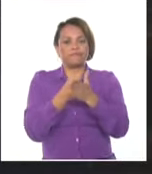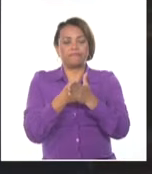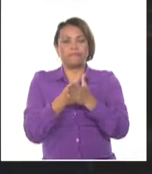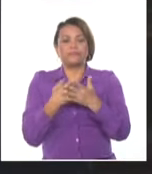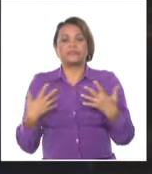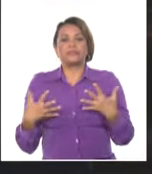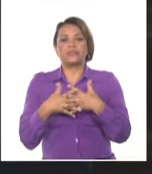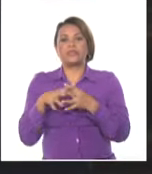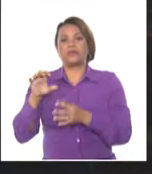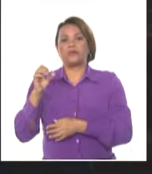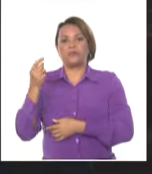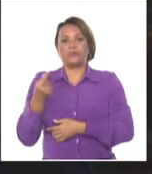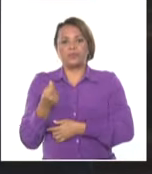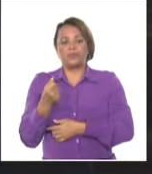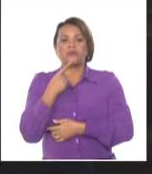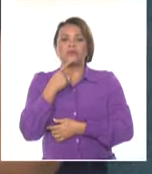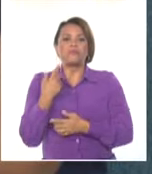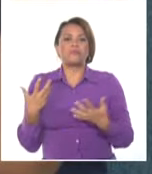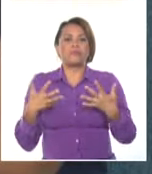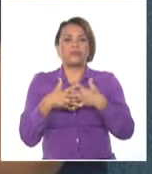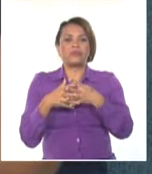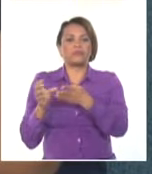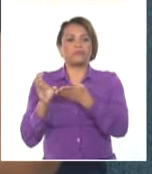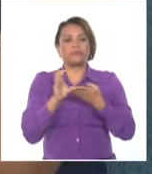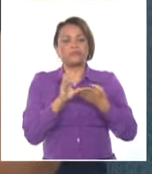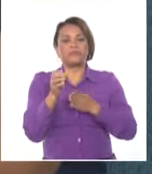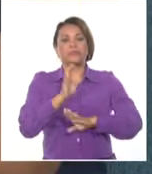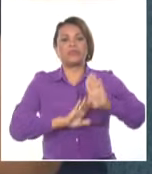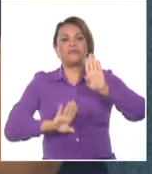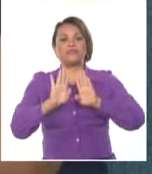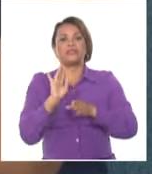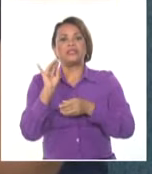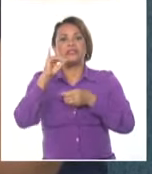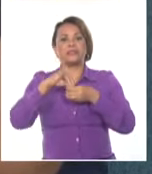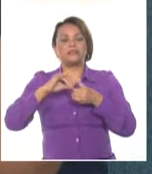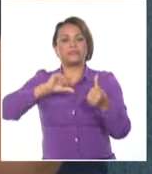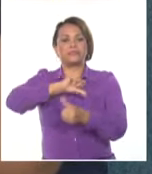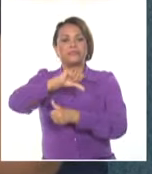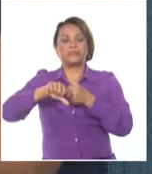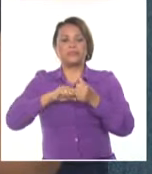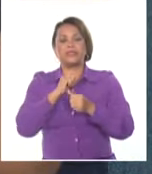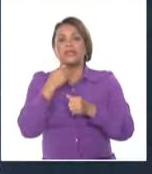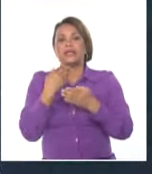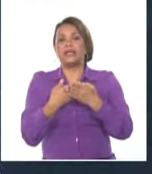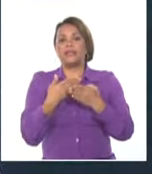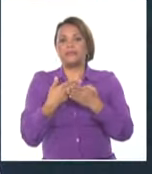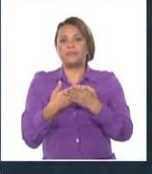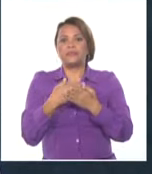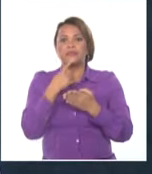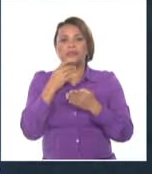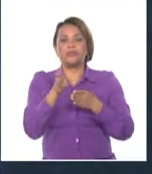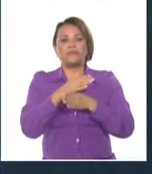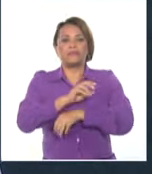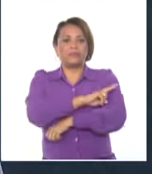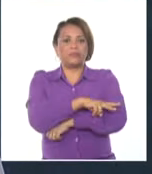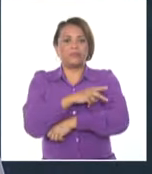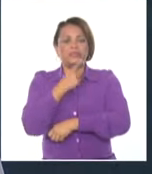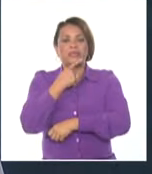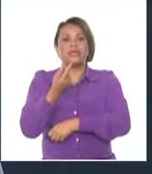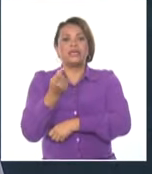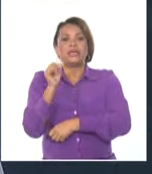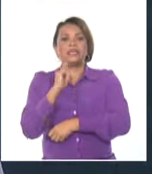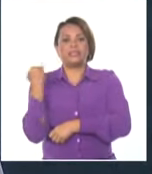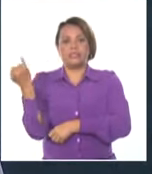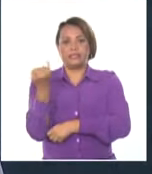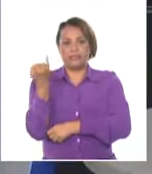fortalecer los vínculos interparlamentarios y defender la integración caribeña desde los organismos parlamentarios regionales e internacionales.